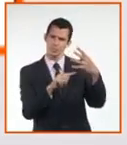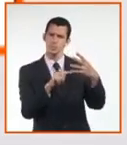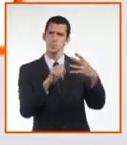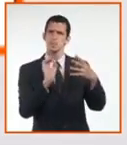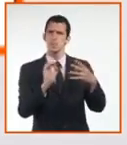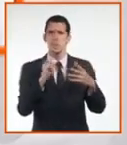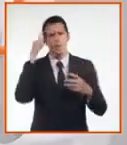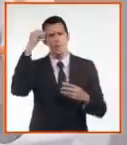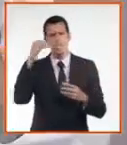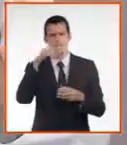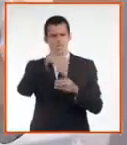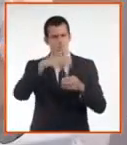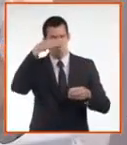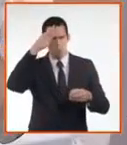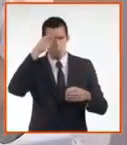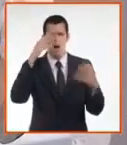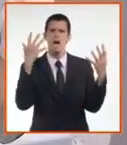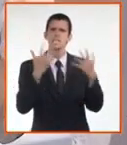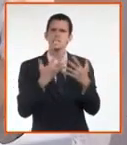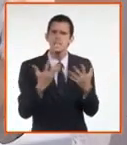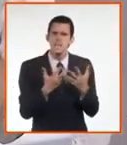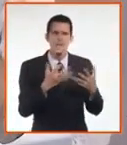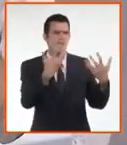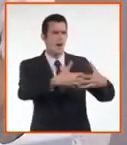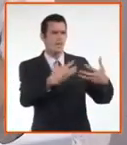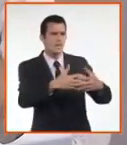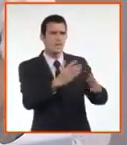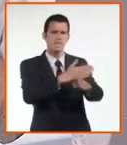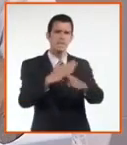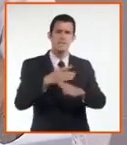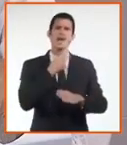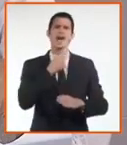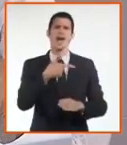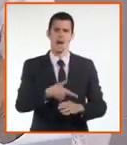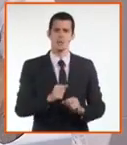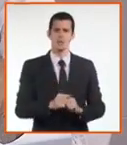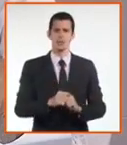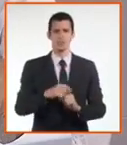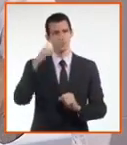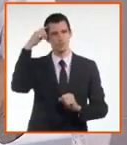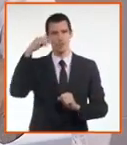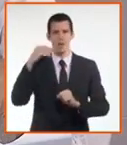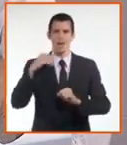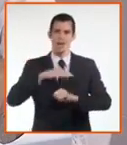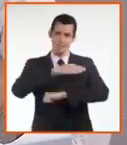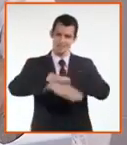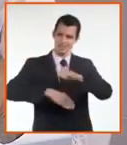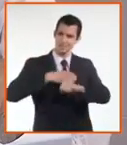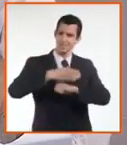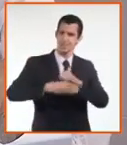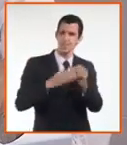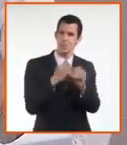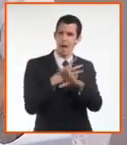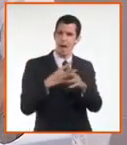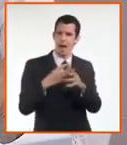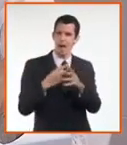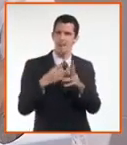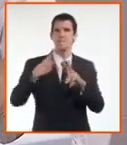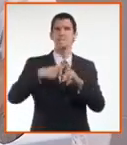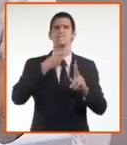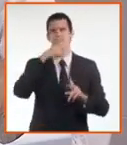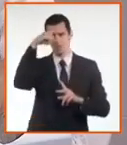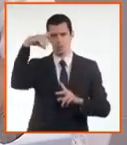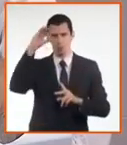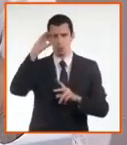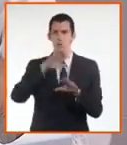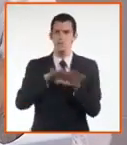yeso para las ventas en ya sabes que estamos trabajando con el ministerio de la construcción que se han hecho hay dedicada también una mina así el abierto y eso para